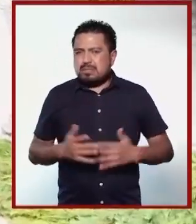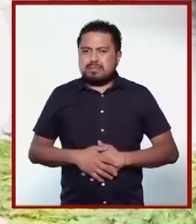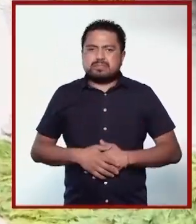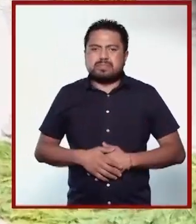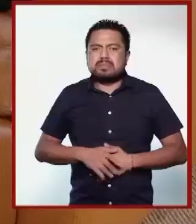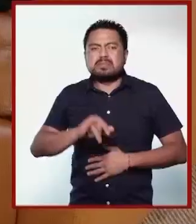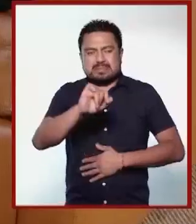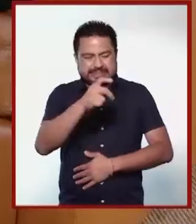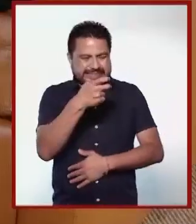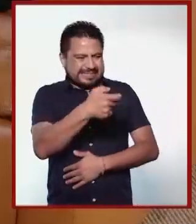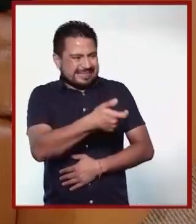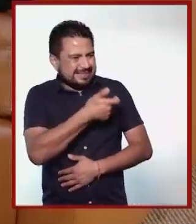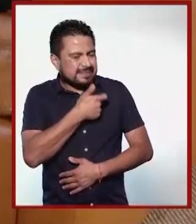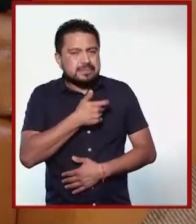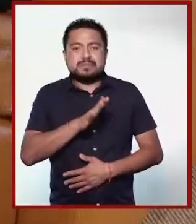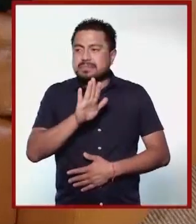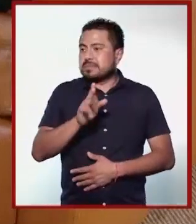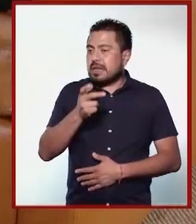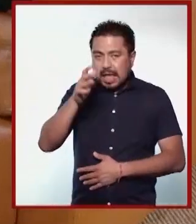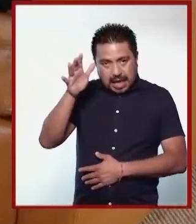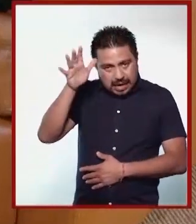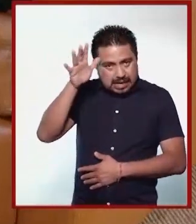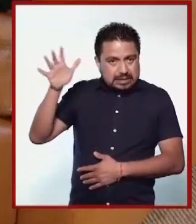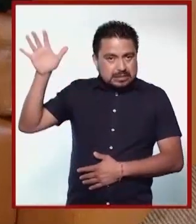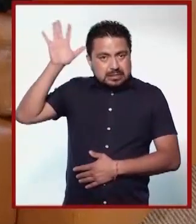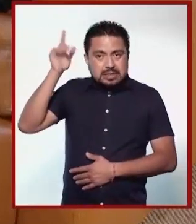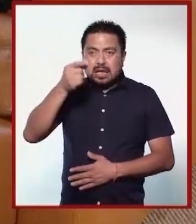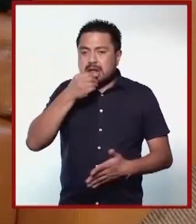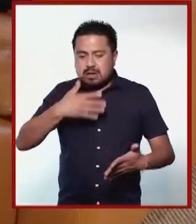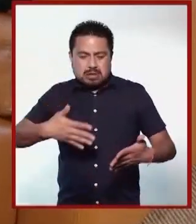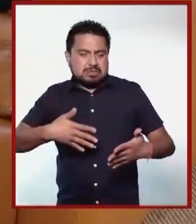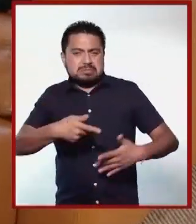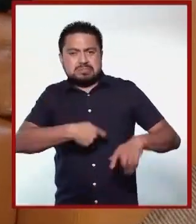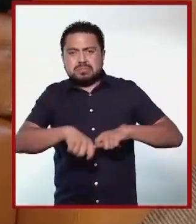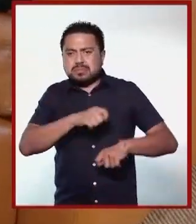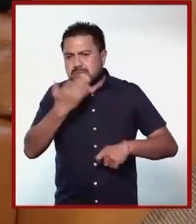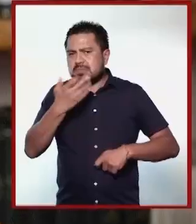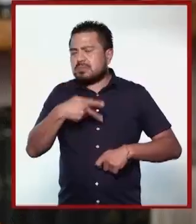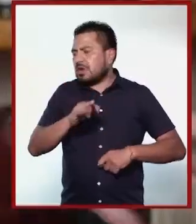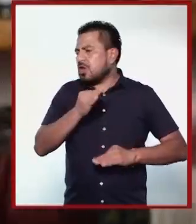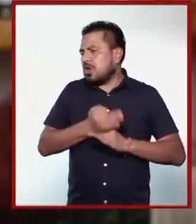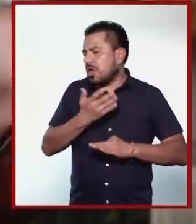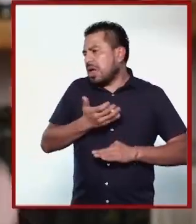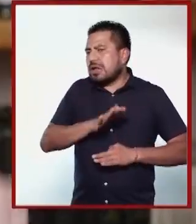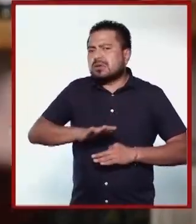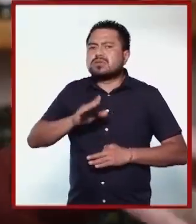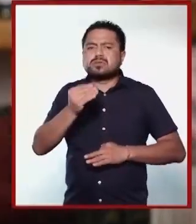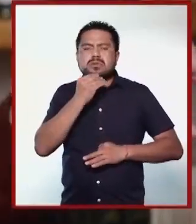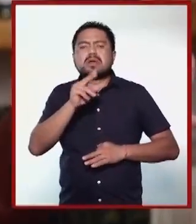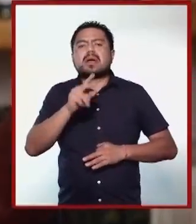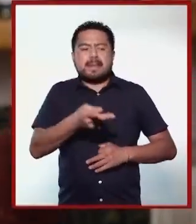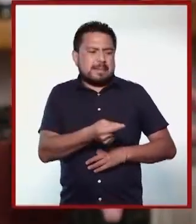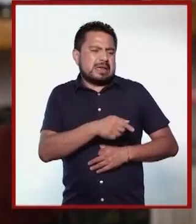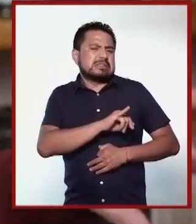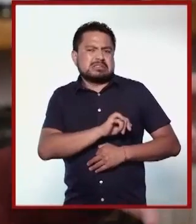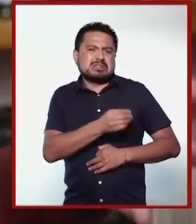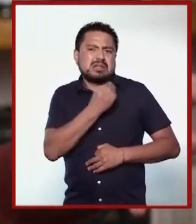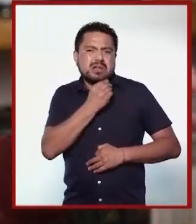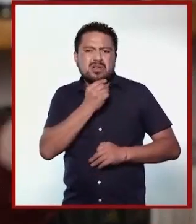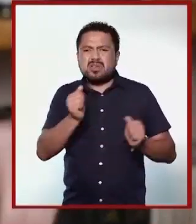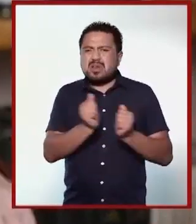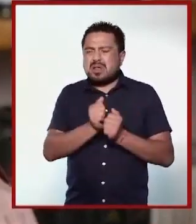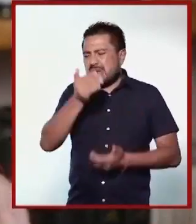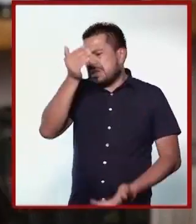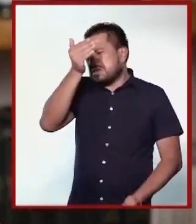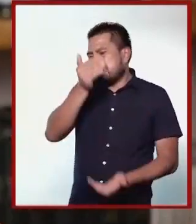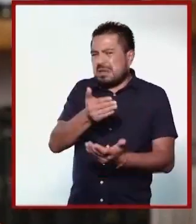flores y por cierto, los aztecas tenían muy buenos guisos de flores, pero normalmente no nos las comemos. Los perros sí se las comen y sobre todo los cachorros que